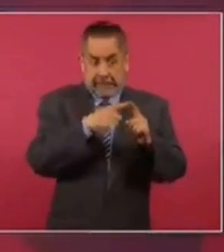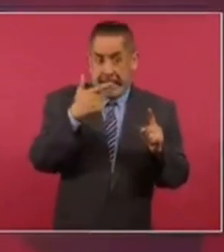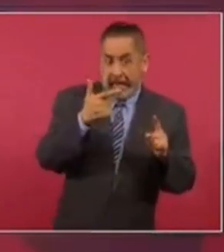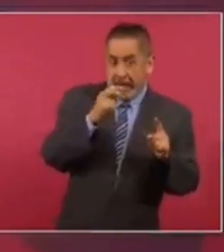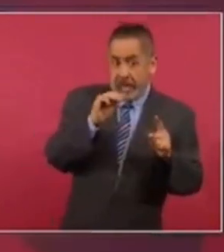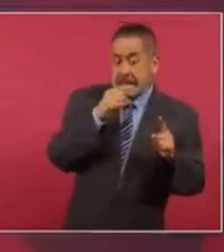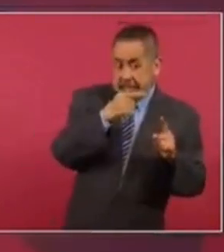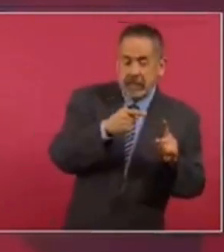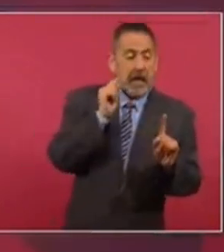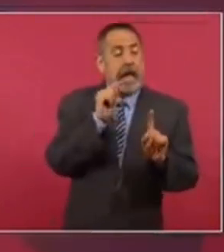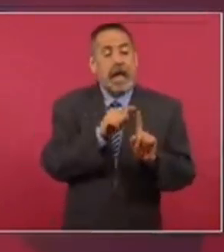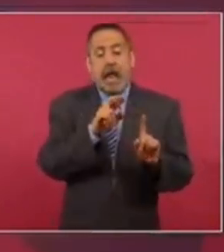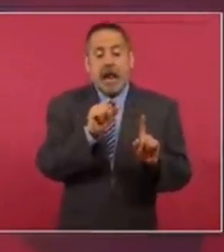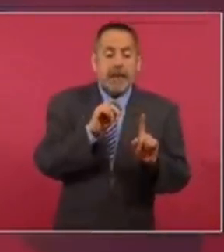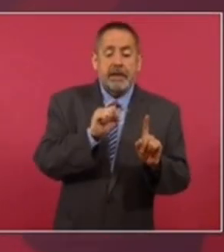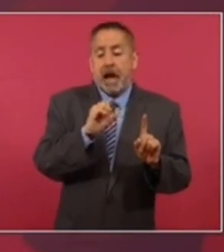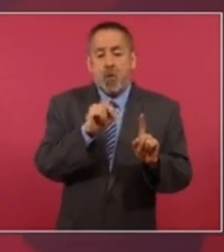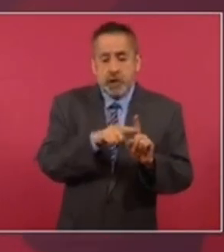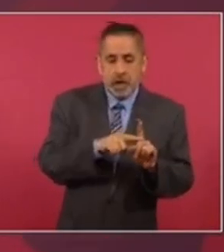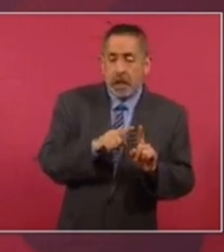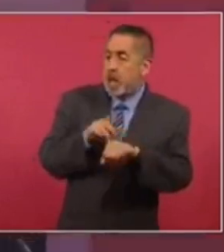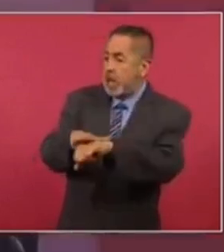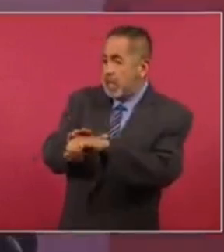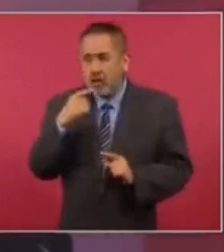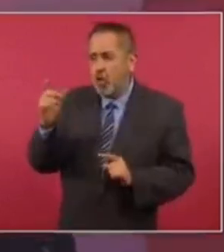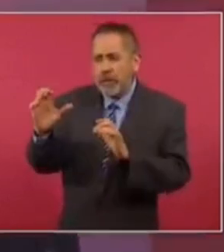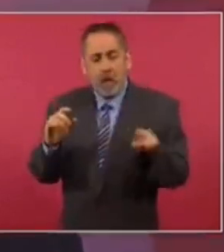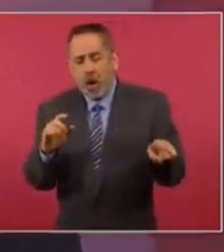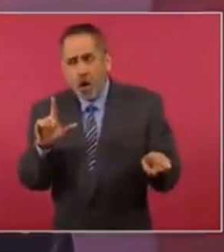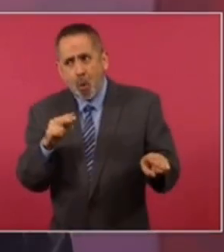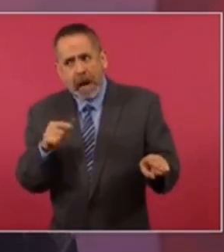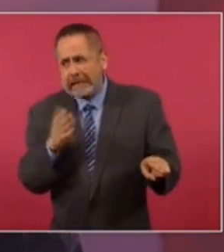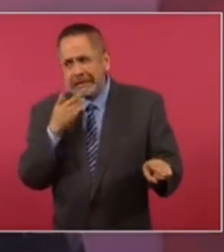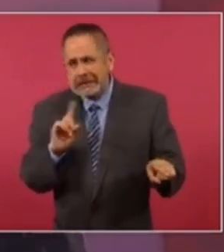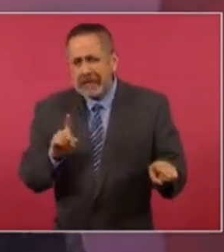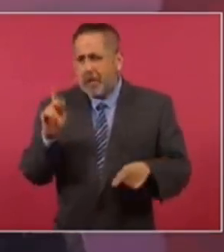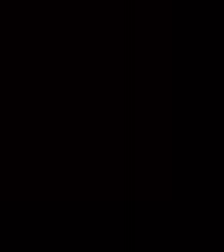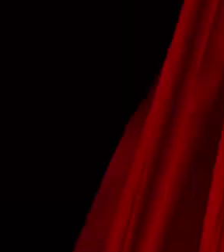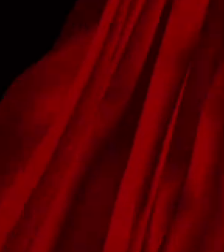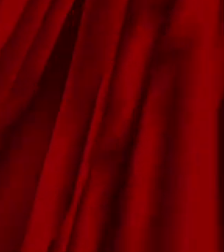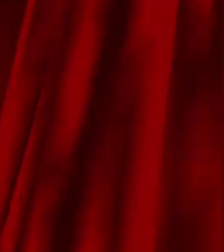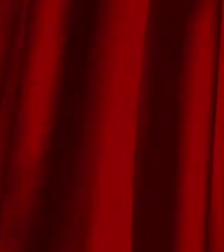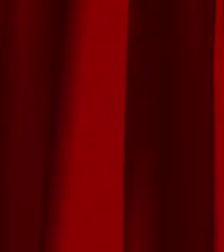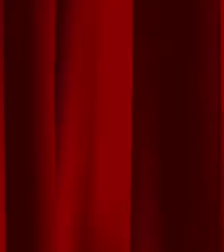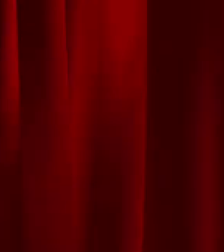le advirtió a Calderón que no era correcta la estrategia.